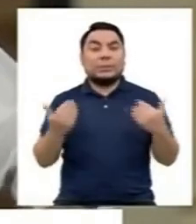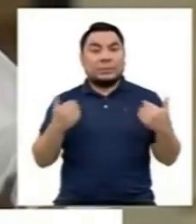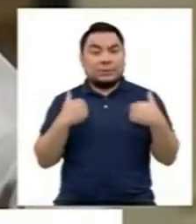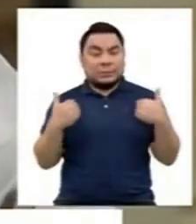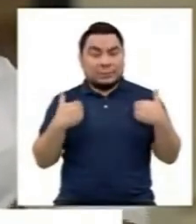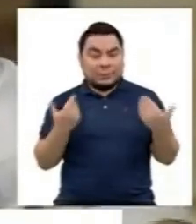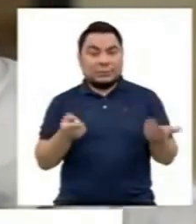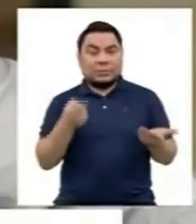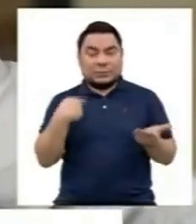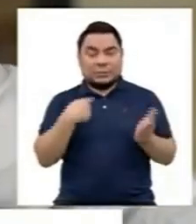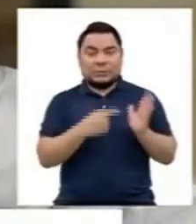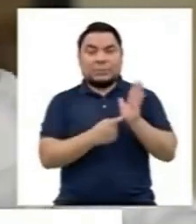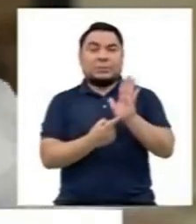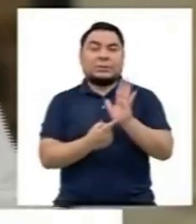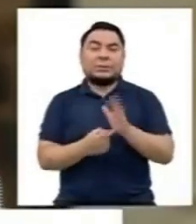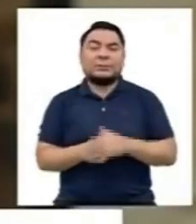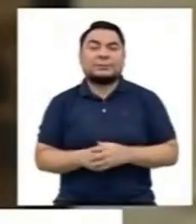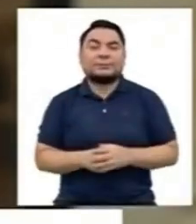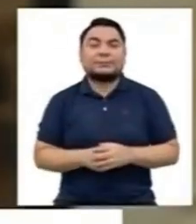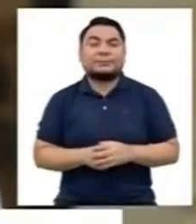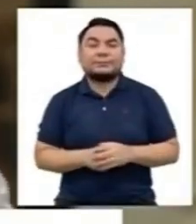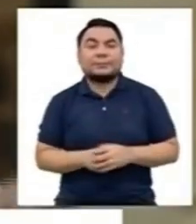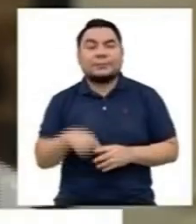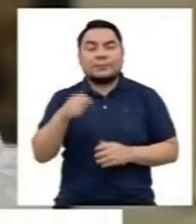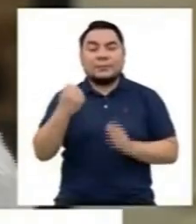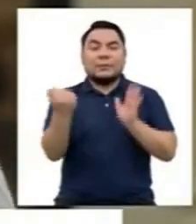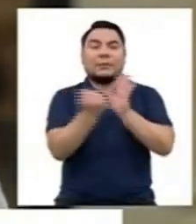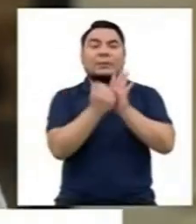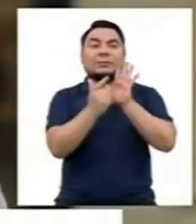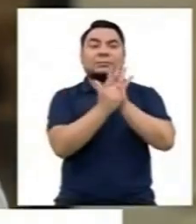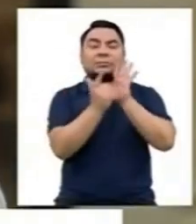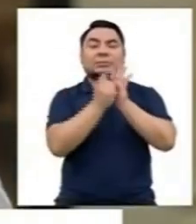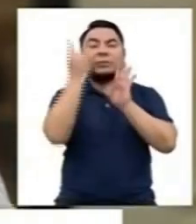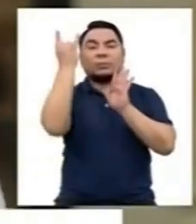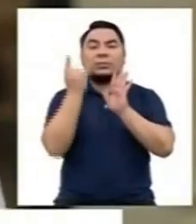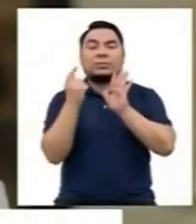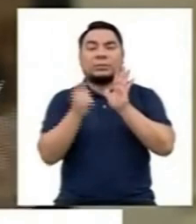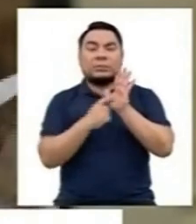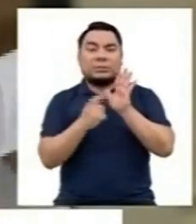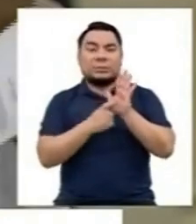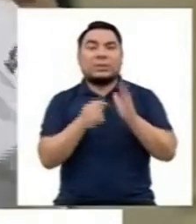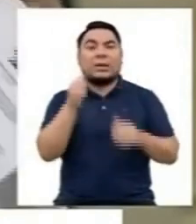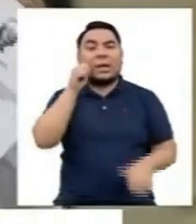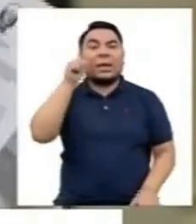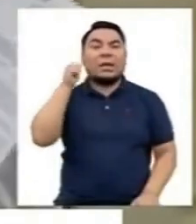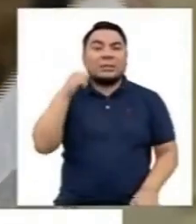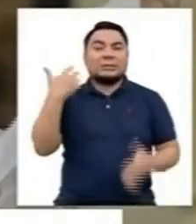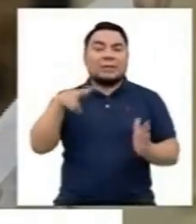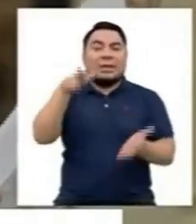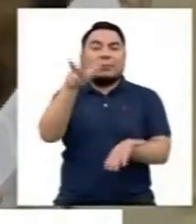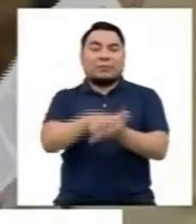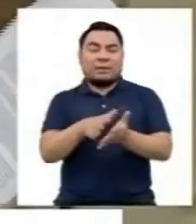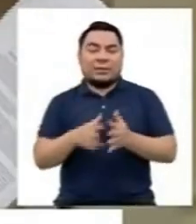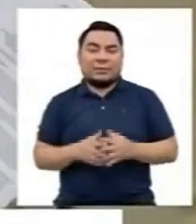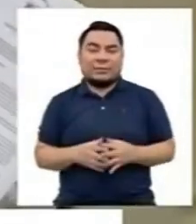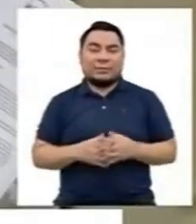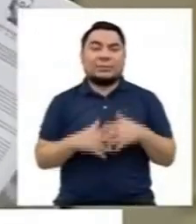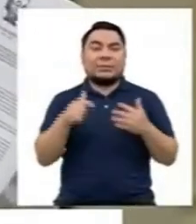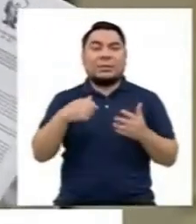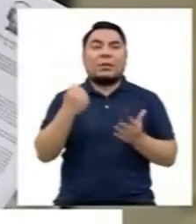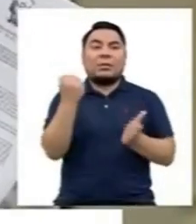el 90% están en forma de ilegales. Y ahora, ¿cómo haces que esos ilegales accedan a esa